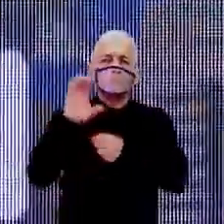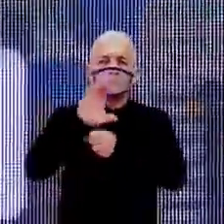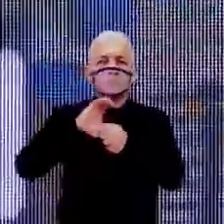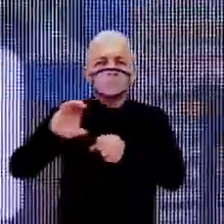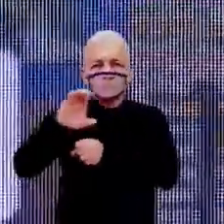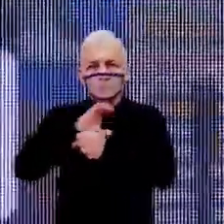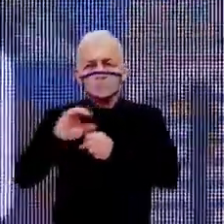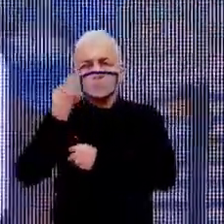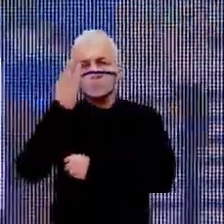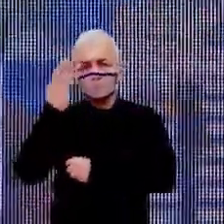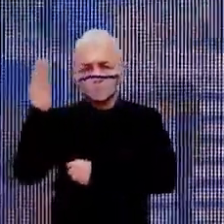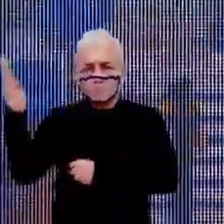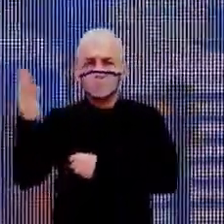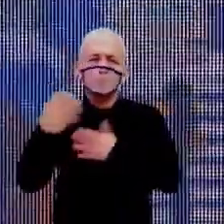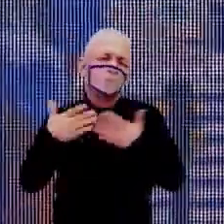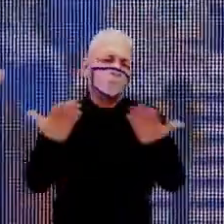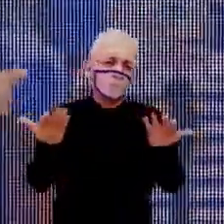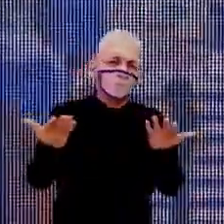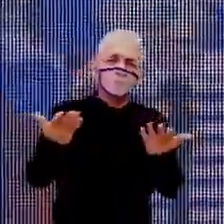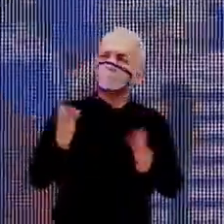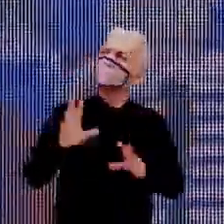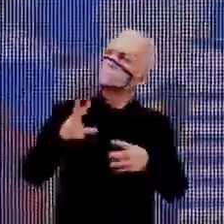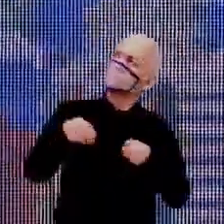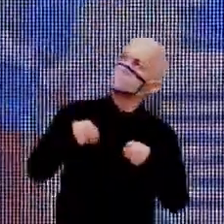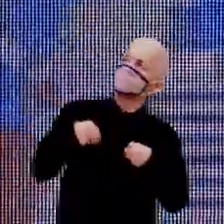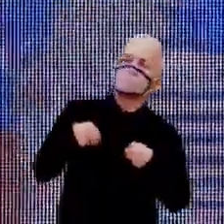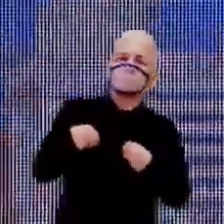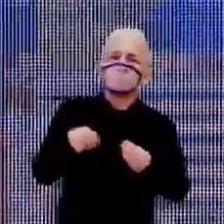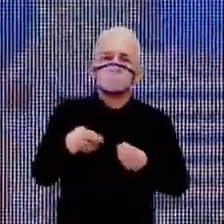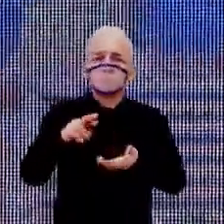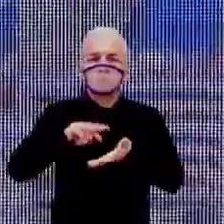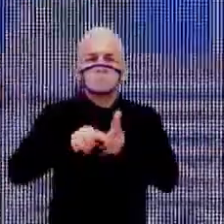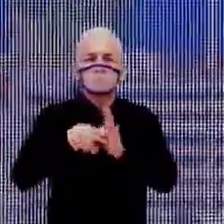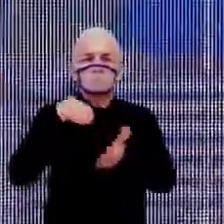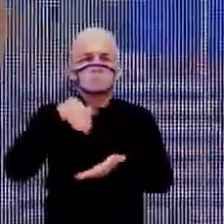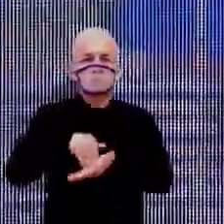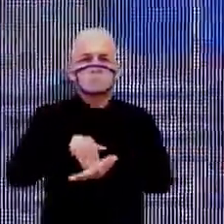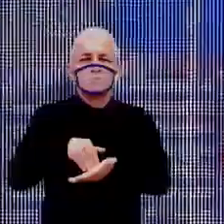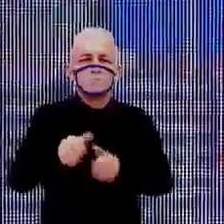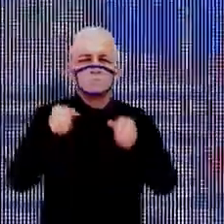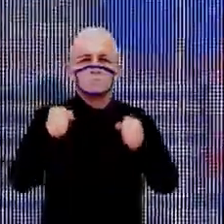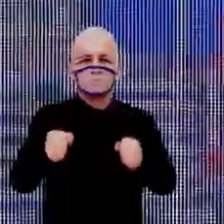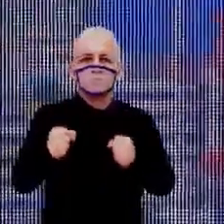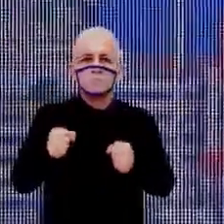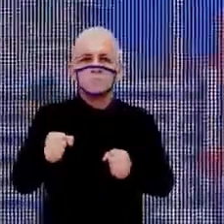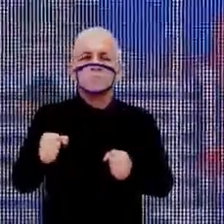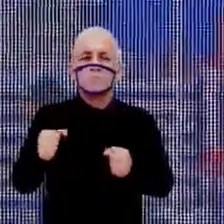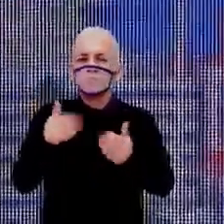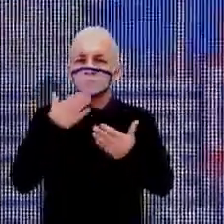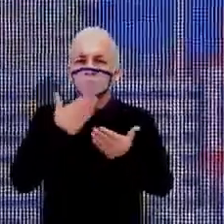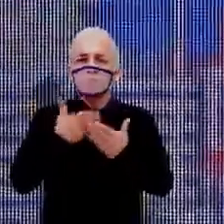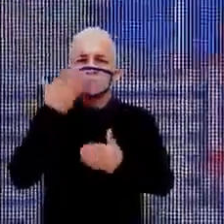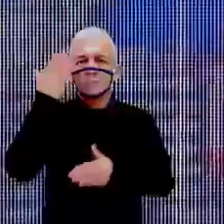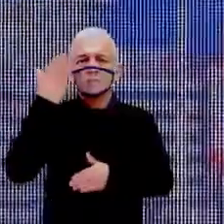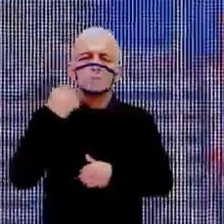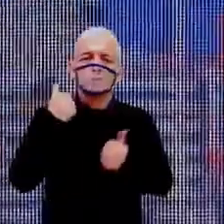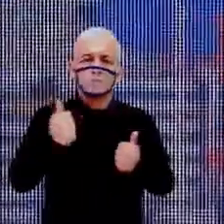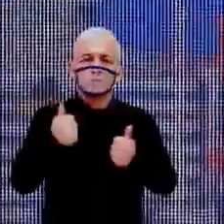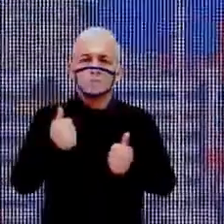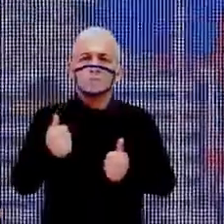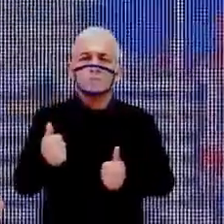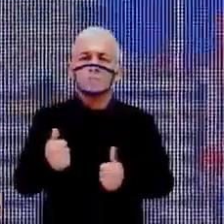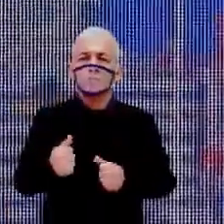ciudad lo recibió de alguna manera sus embates, y miren cómo salimos, gracias a Dios,